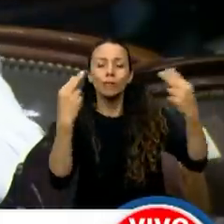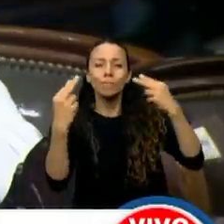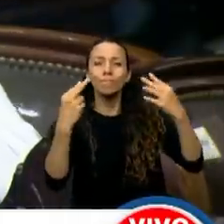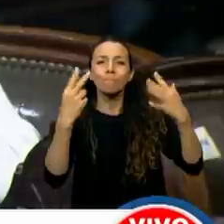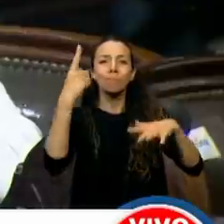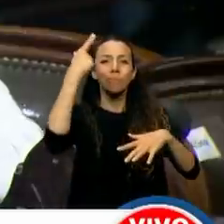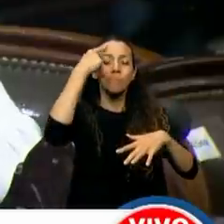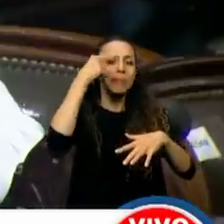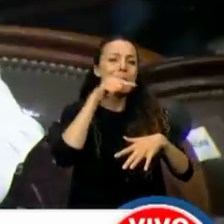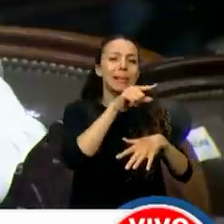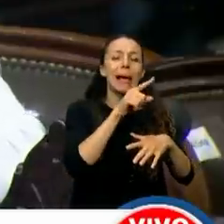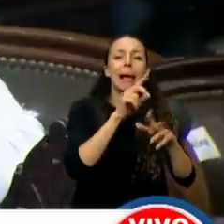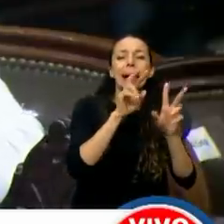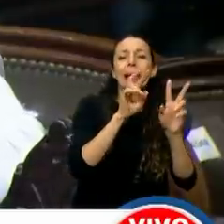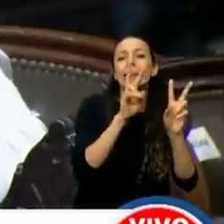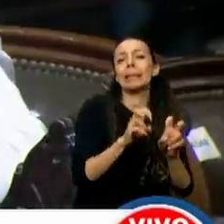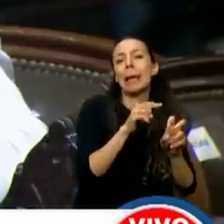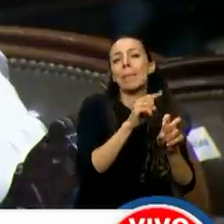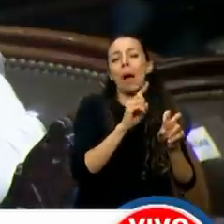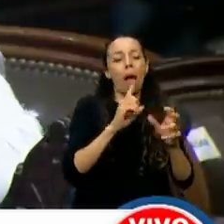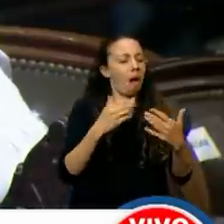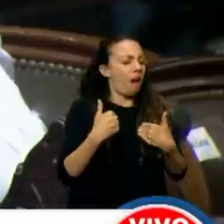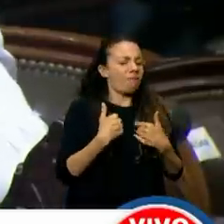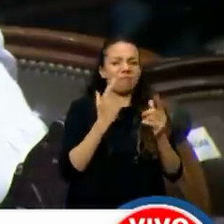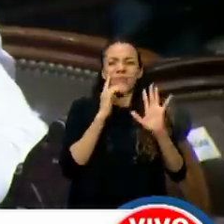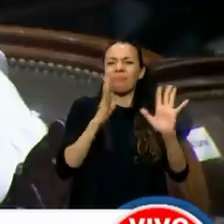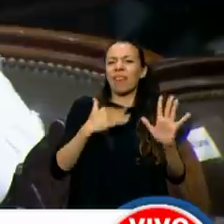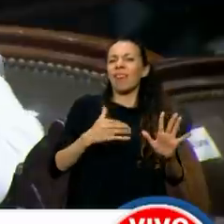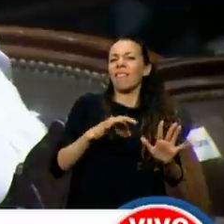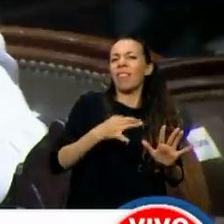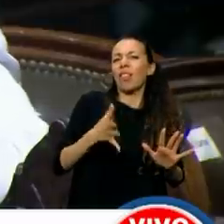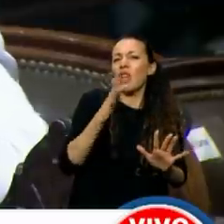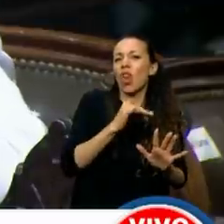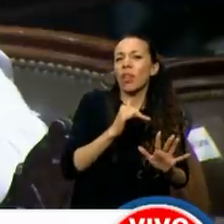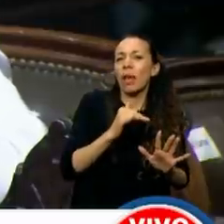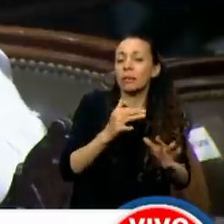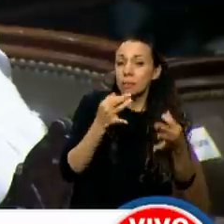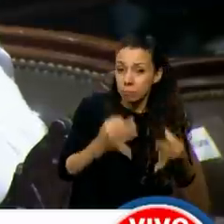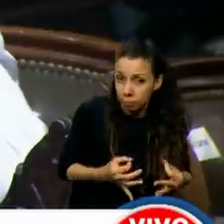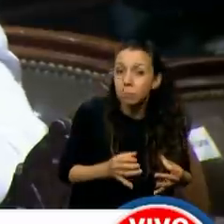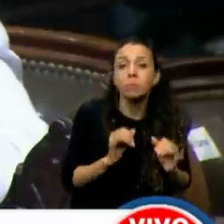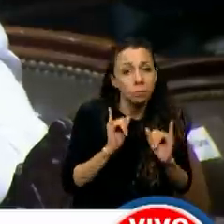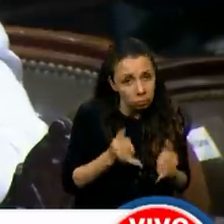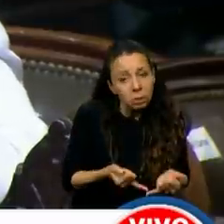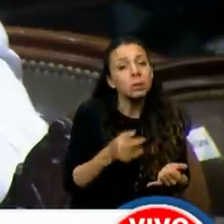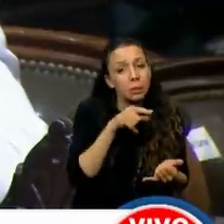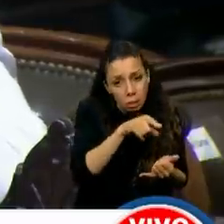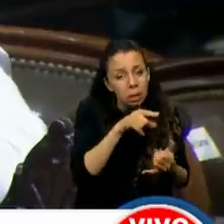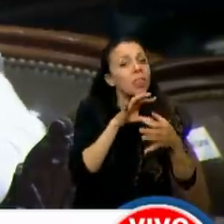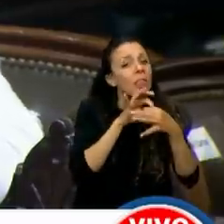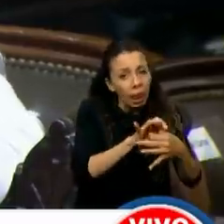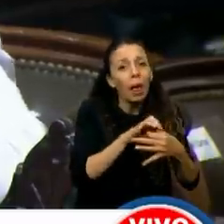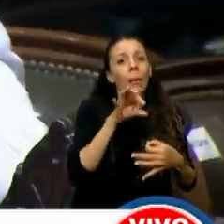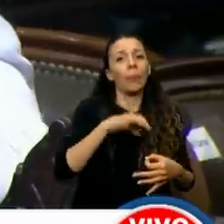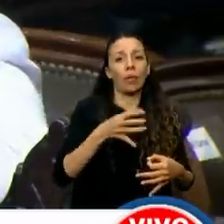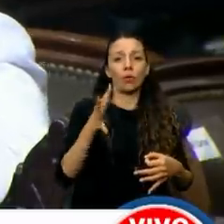cuestiones menores o que no los afecta en lo cotidiano y lo cierto es que no lo cierto es que estamos hablando del país que